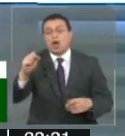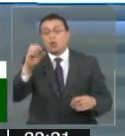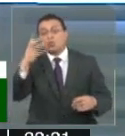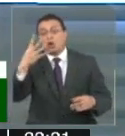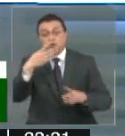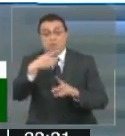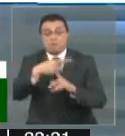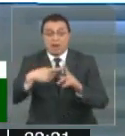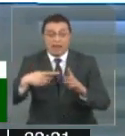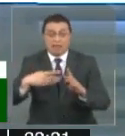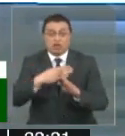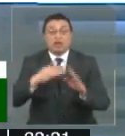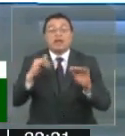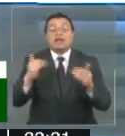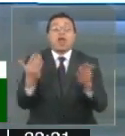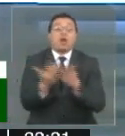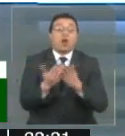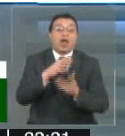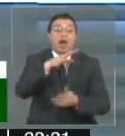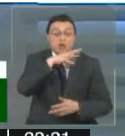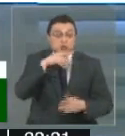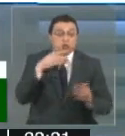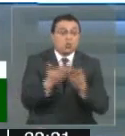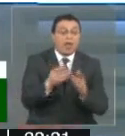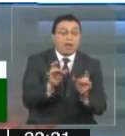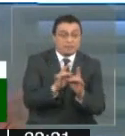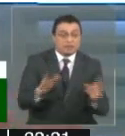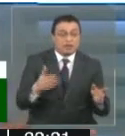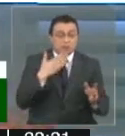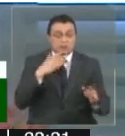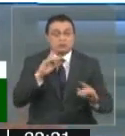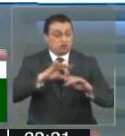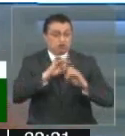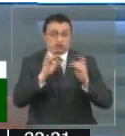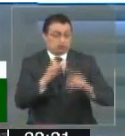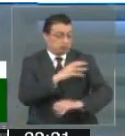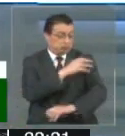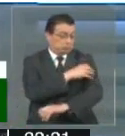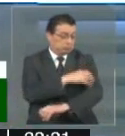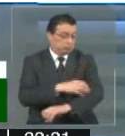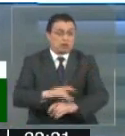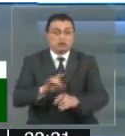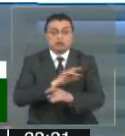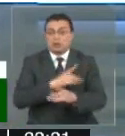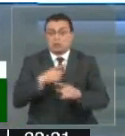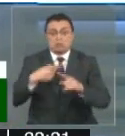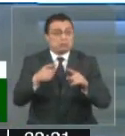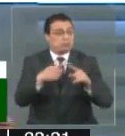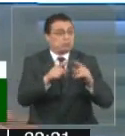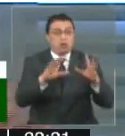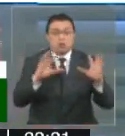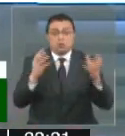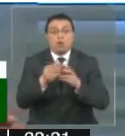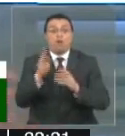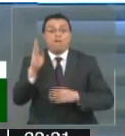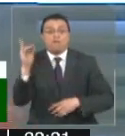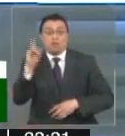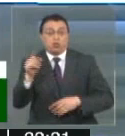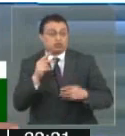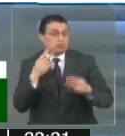medio, y también escuelas de adultos para escuelas especiales. Viajan a lo largo del país en distintos recorridos, un bus con todo